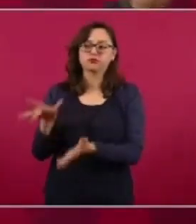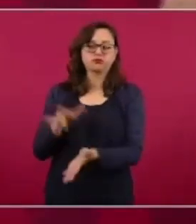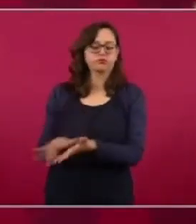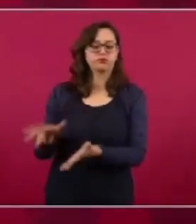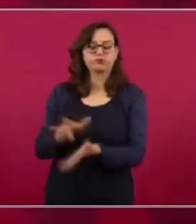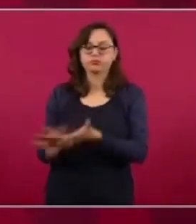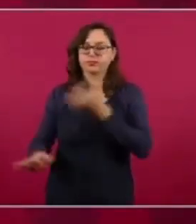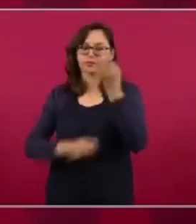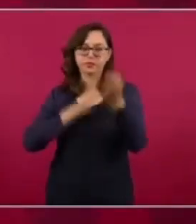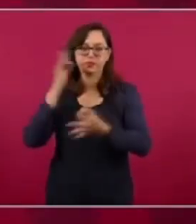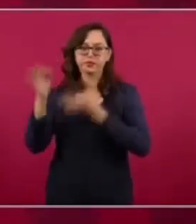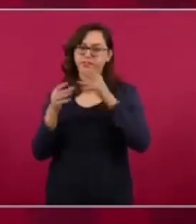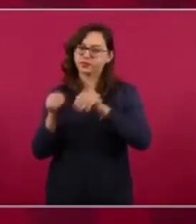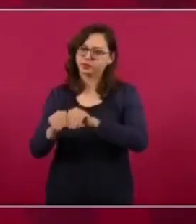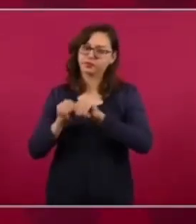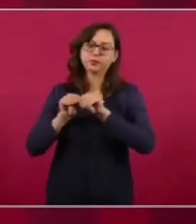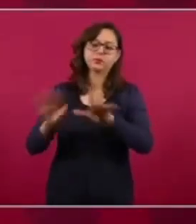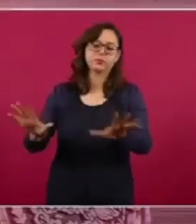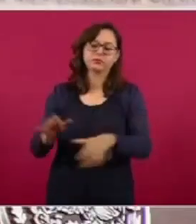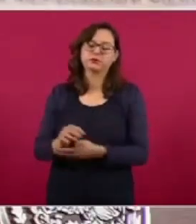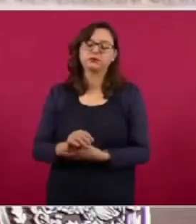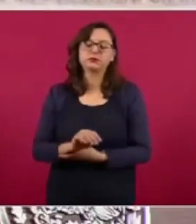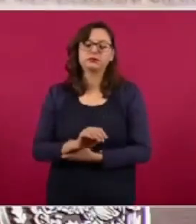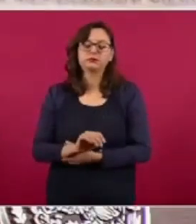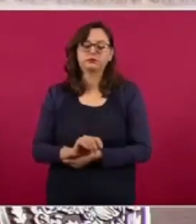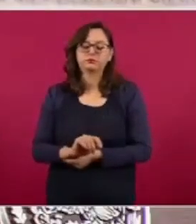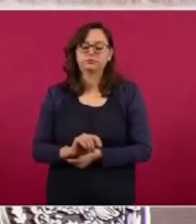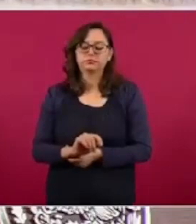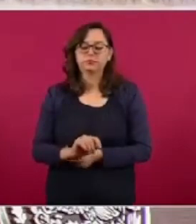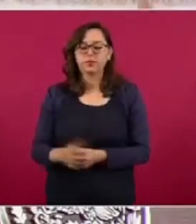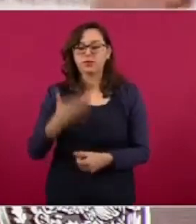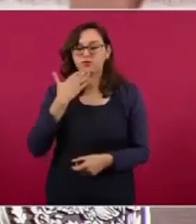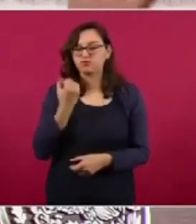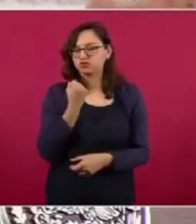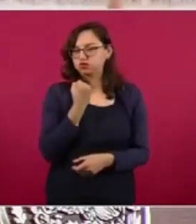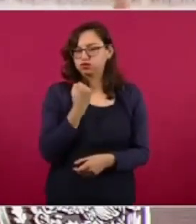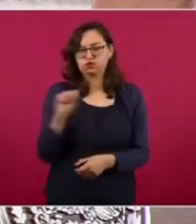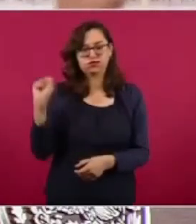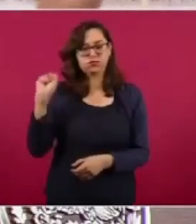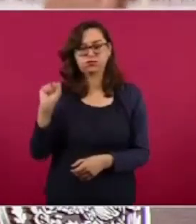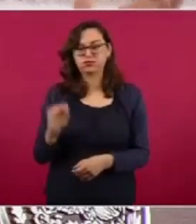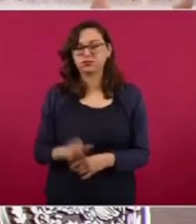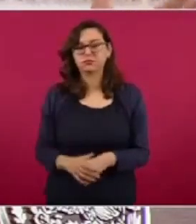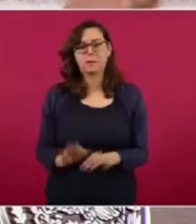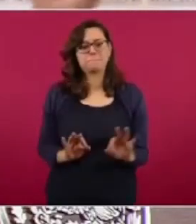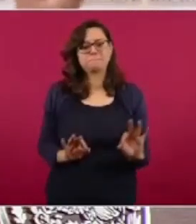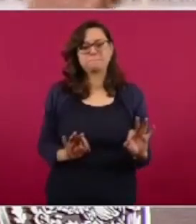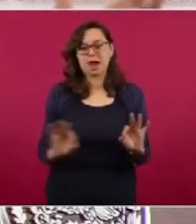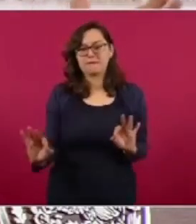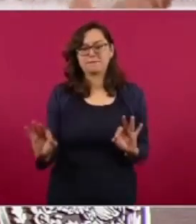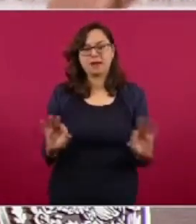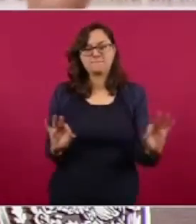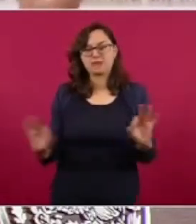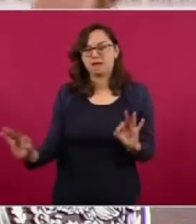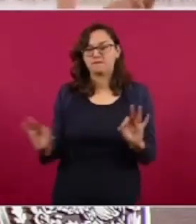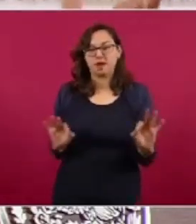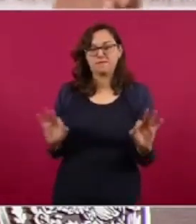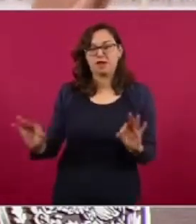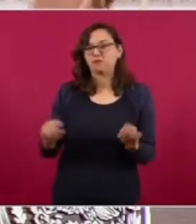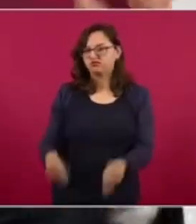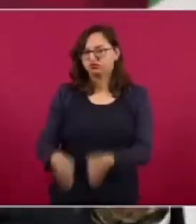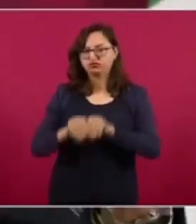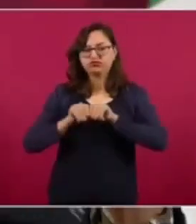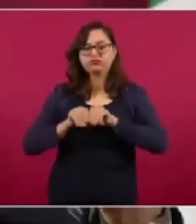pues son especialistas, pues, en introducir productos chatarras